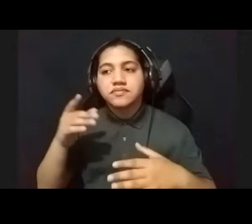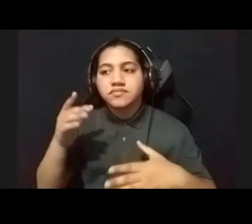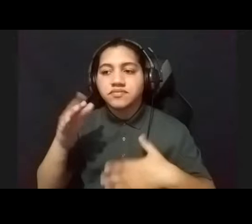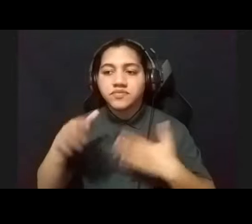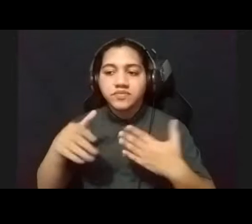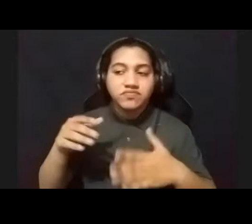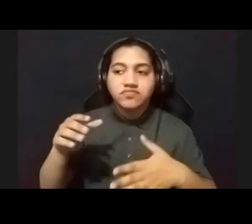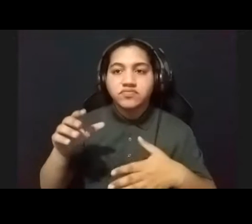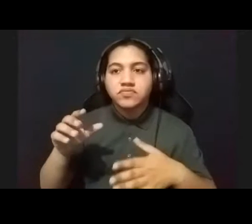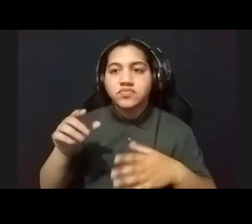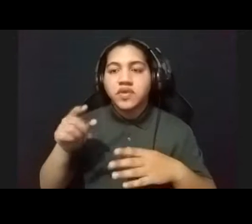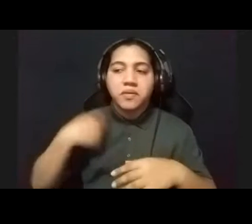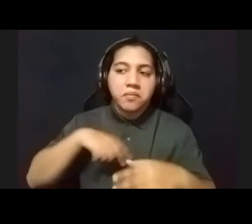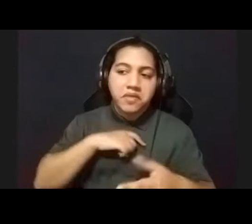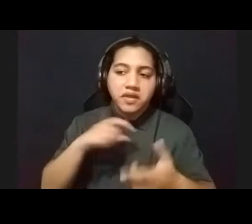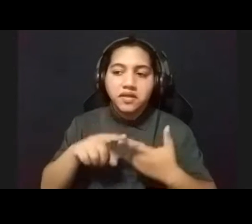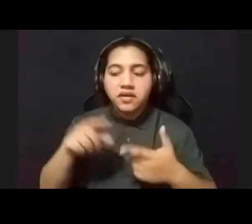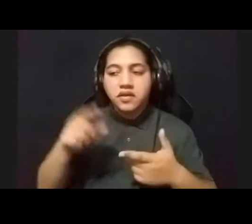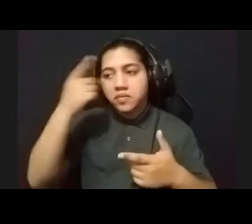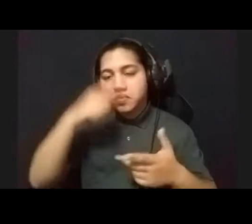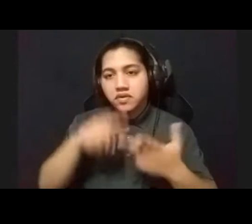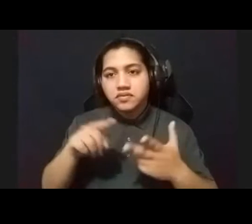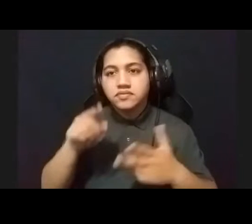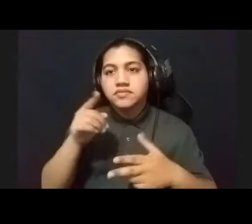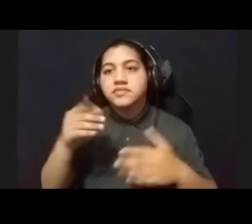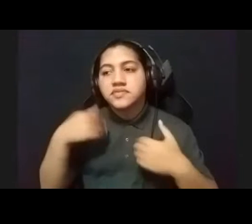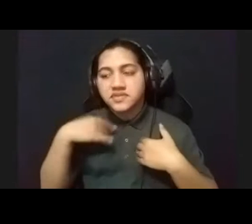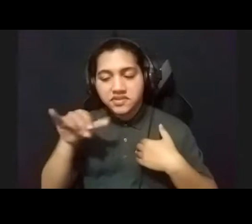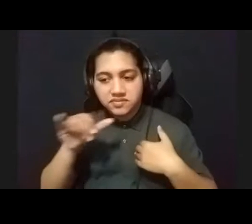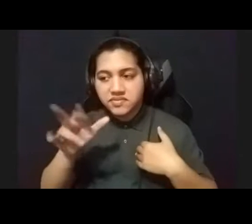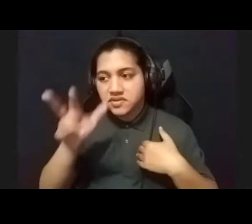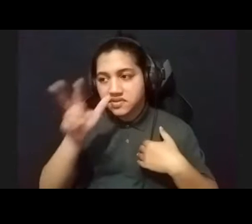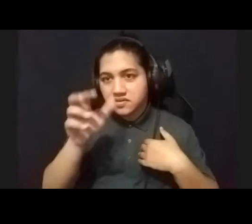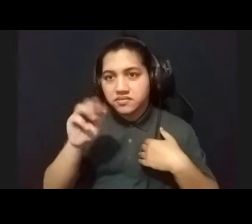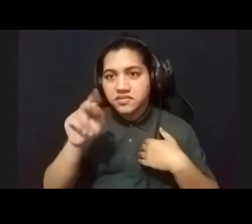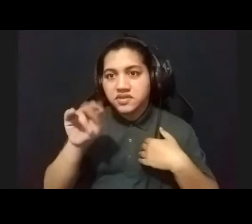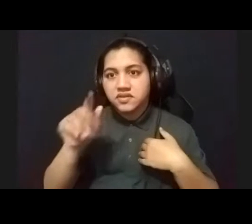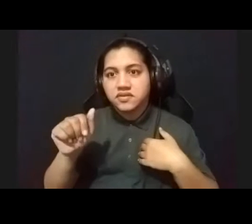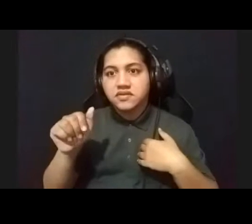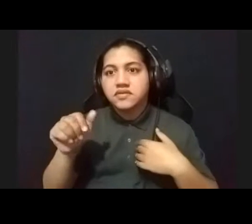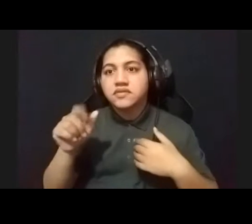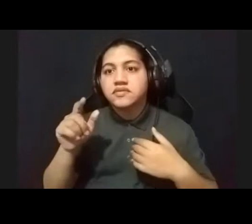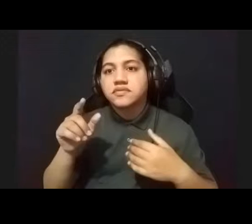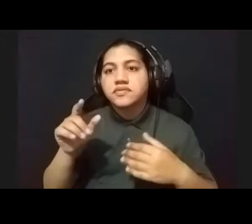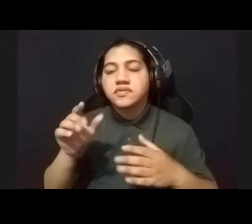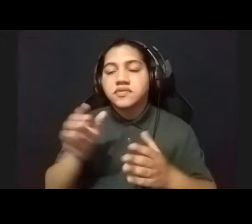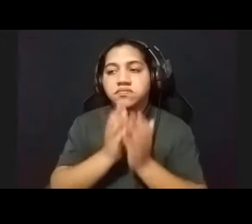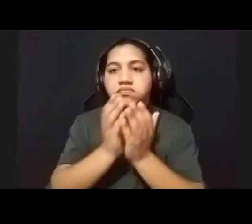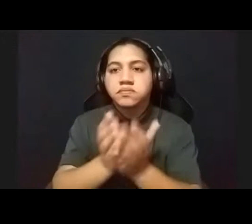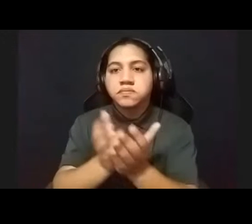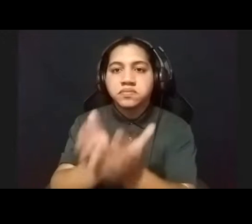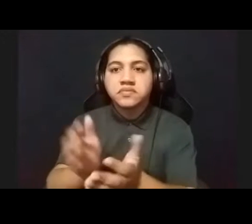Mediterráneo, España. En Portugal tenemos versiones de la cucarachita Martina. Se monta en un barco, viene hasta